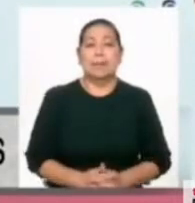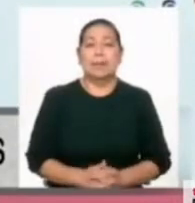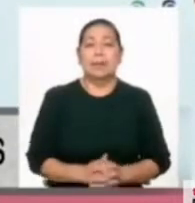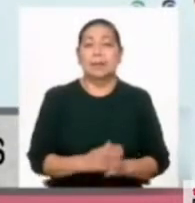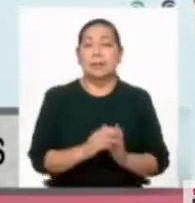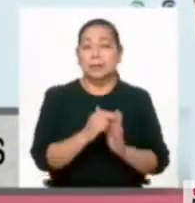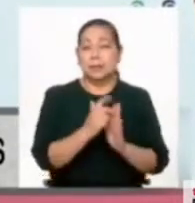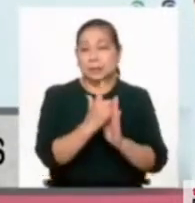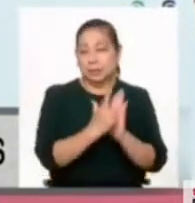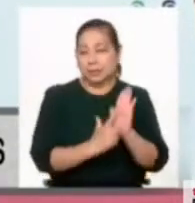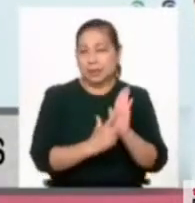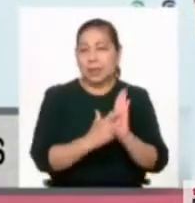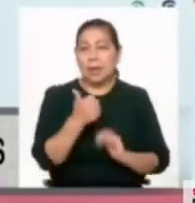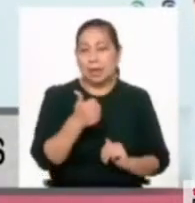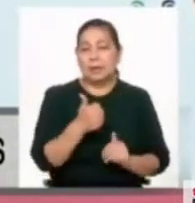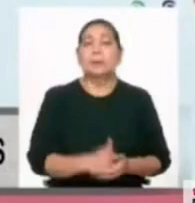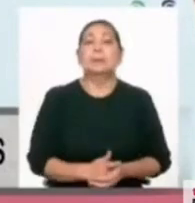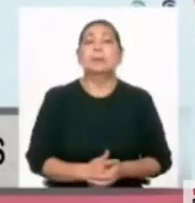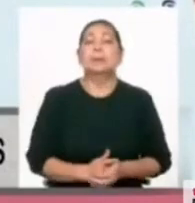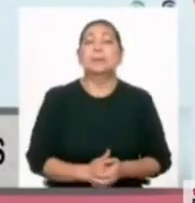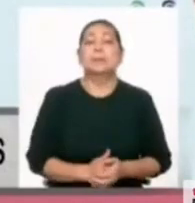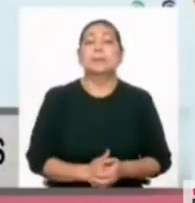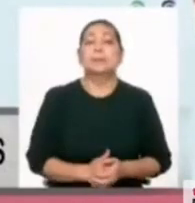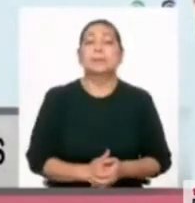literal A, dice,